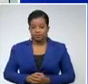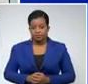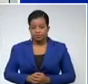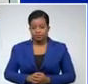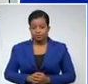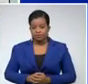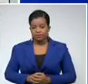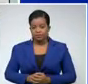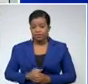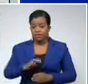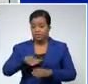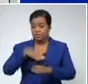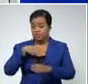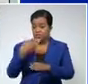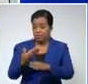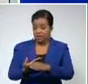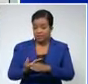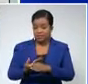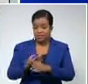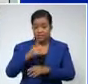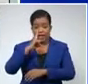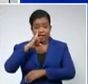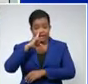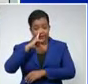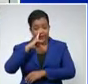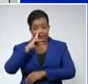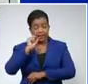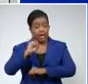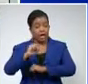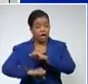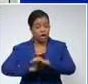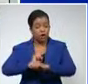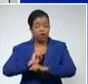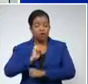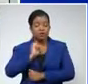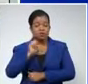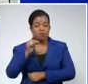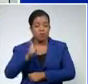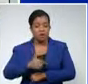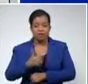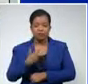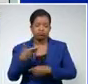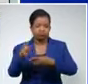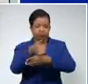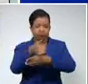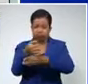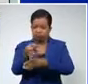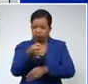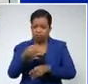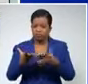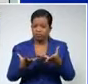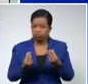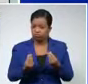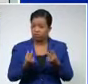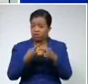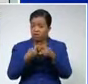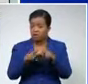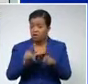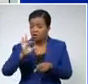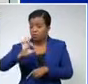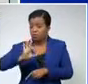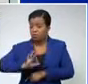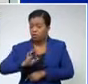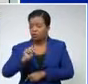le sigue Jiguaní, Autocristo, Yara, Guisa, Manzanillo y Campechuela, pero con tasas muy